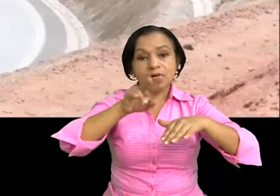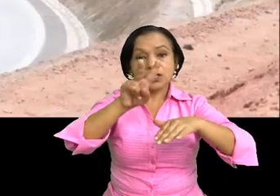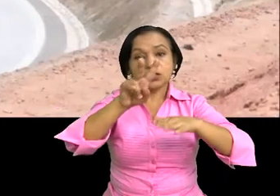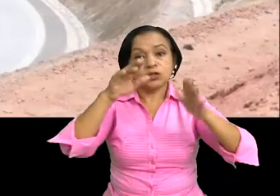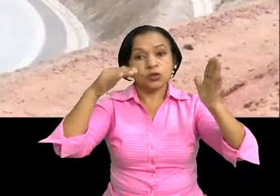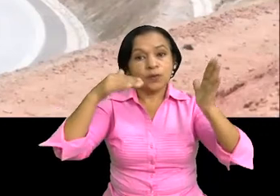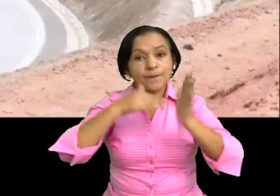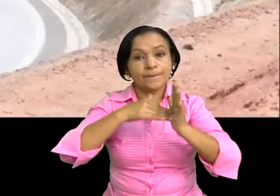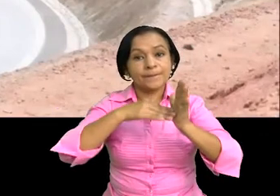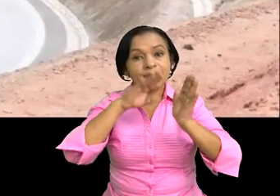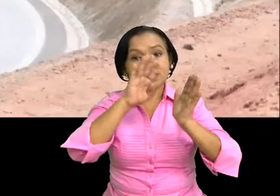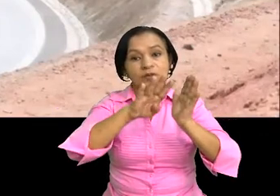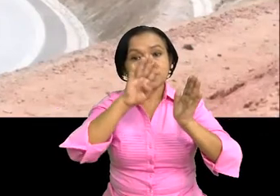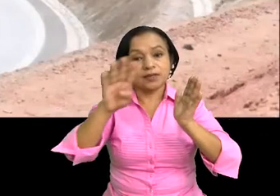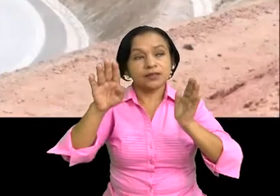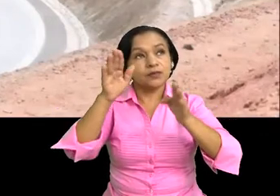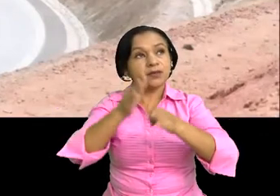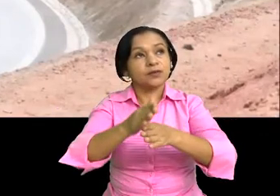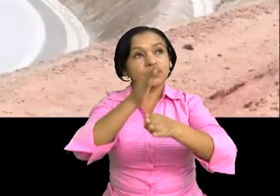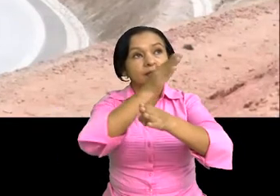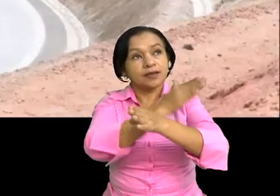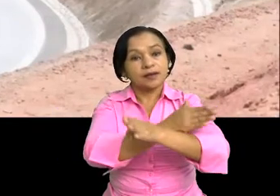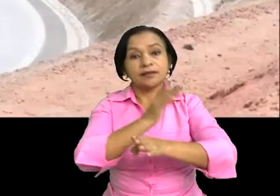que existían anteriormente.